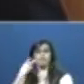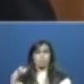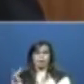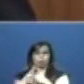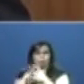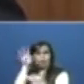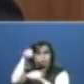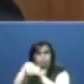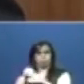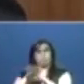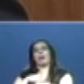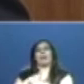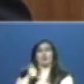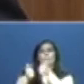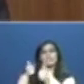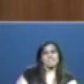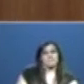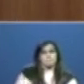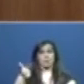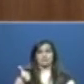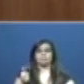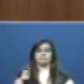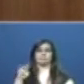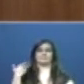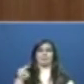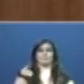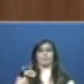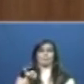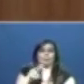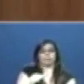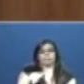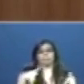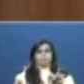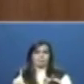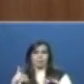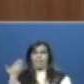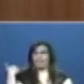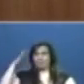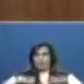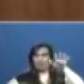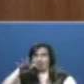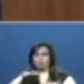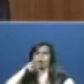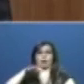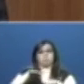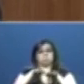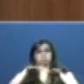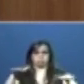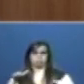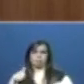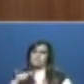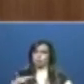mayor competitividad y productividad está corrigiendo ya algunos desequilibrios importantes de nuestra